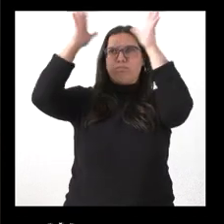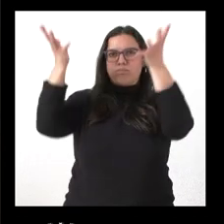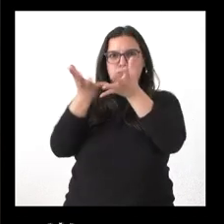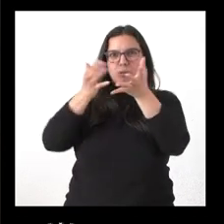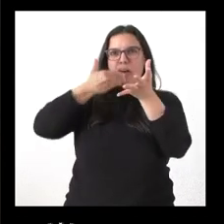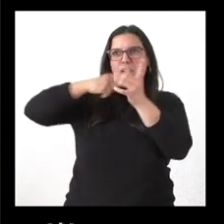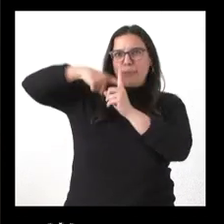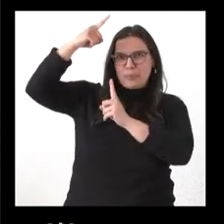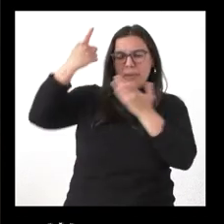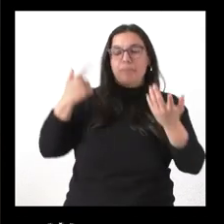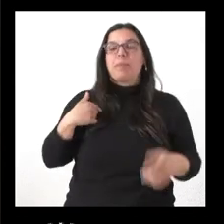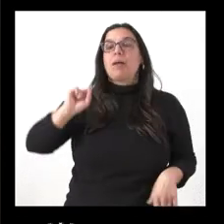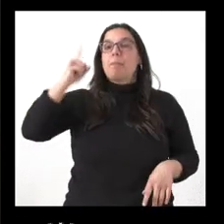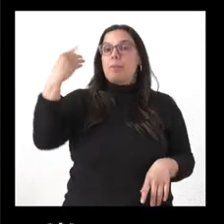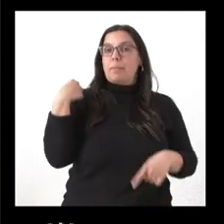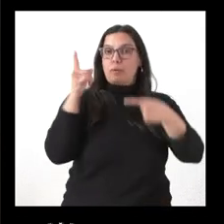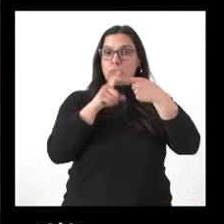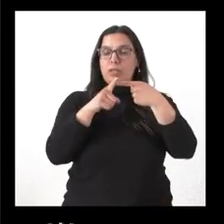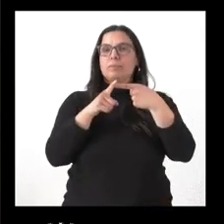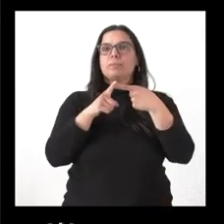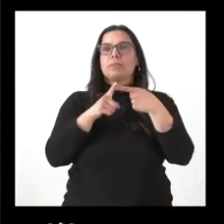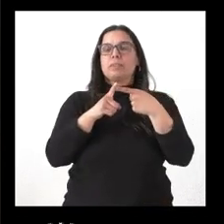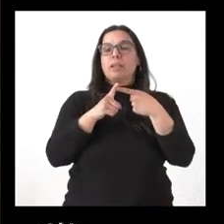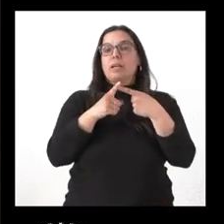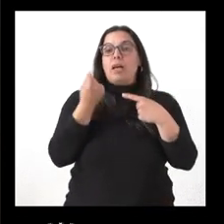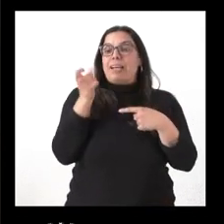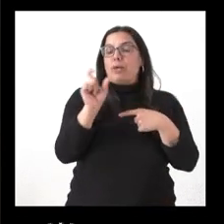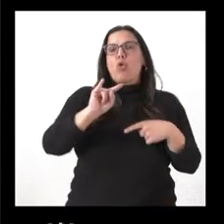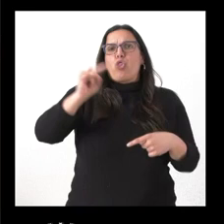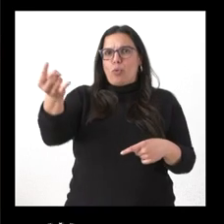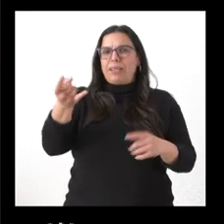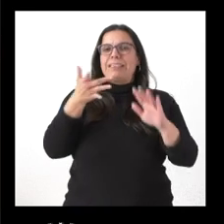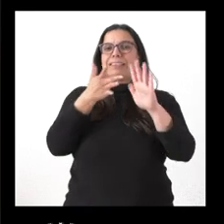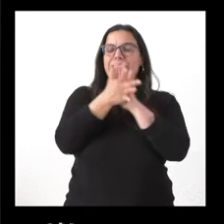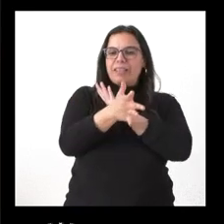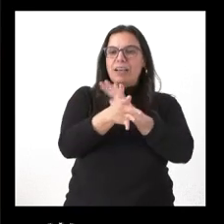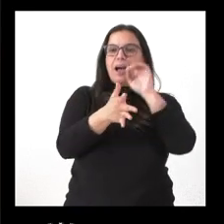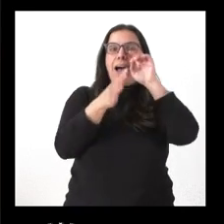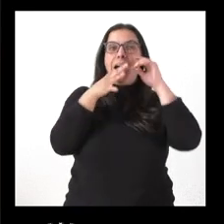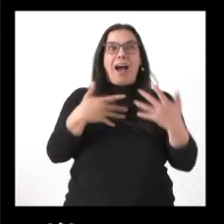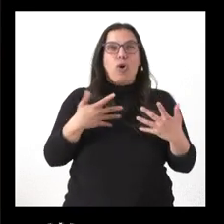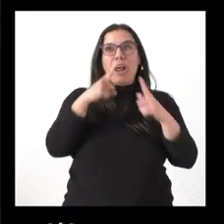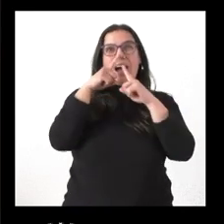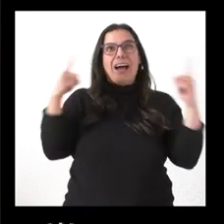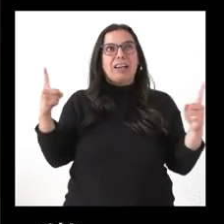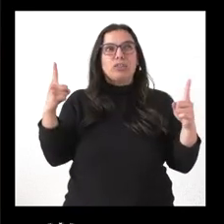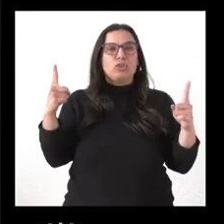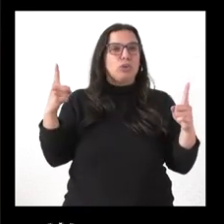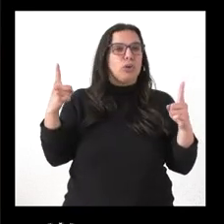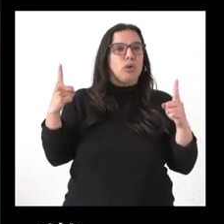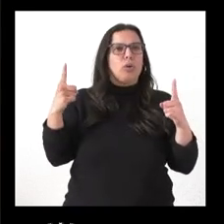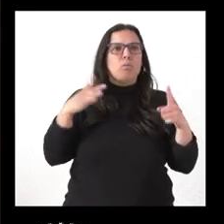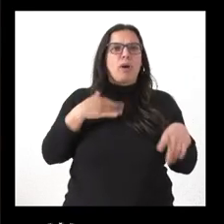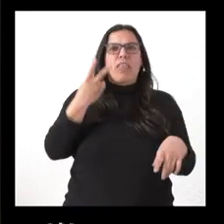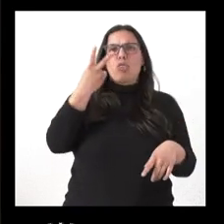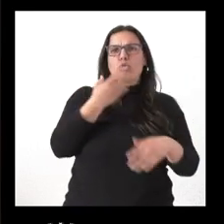la primera pregunta estamos vamos a duplicar la cuantía estamos hablando de que si ahora mismo al año los pasos como preceptores pueden